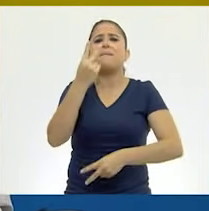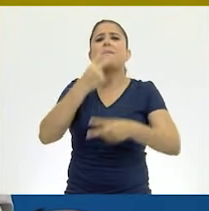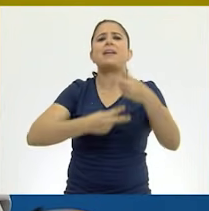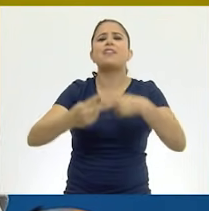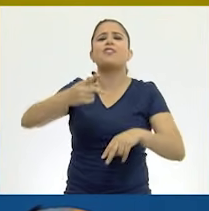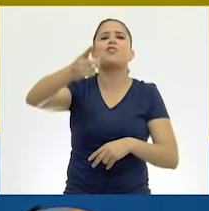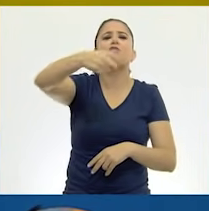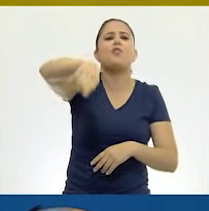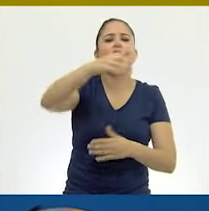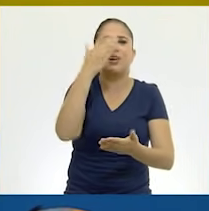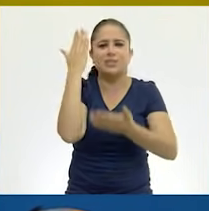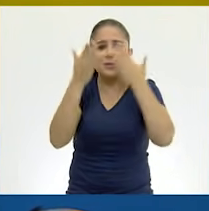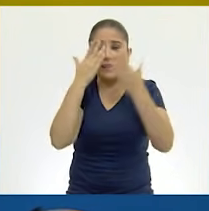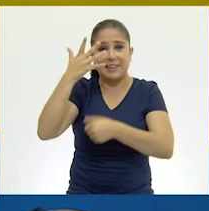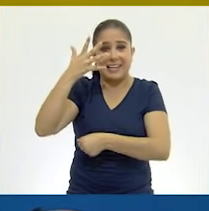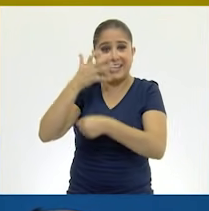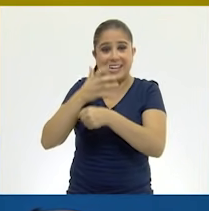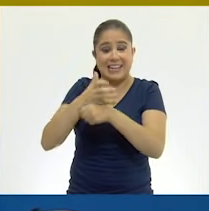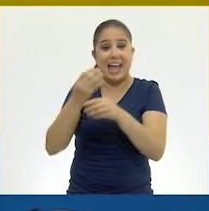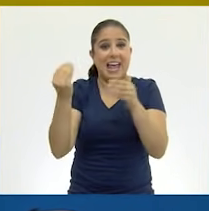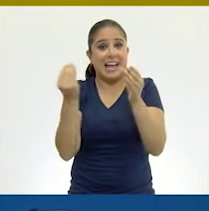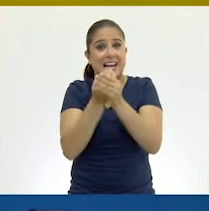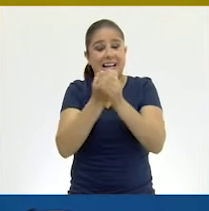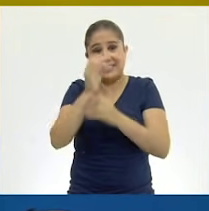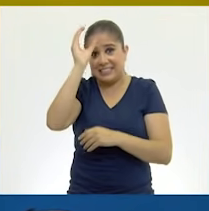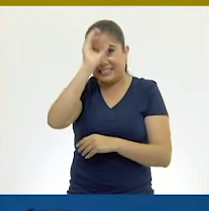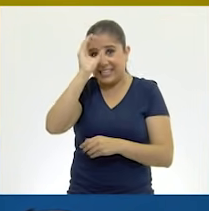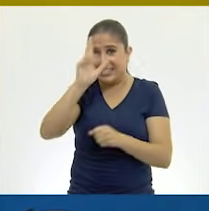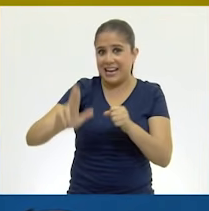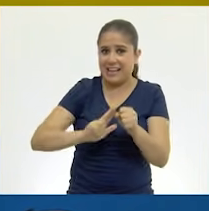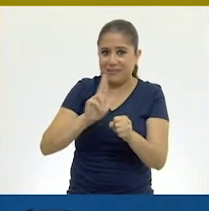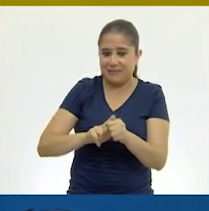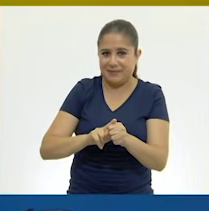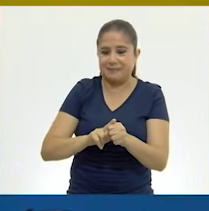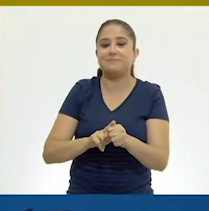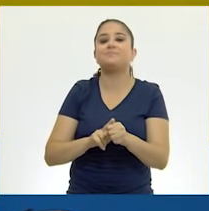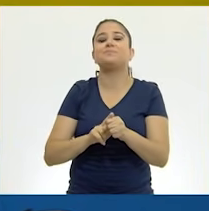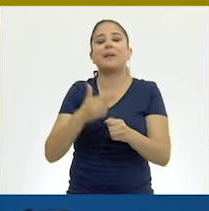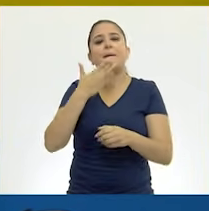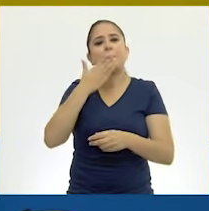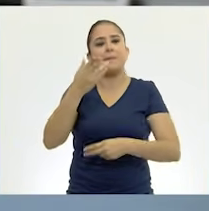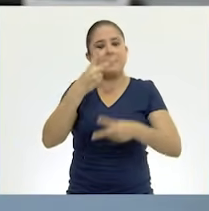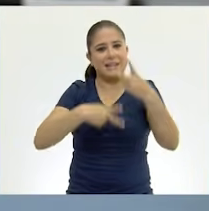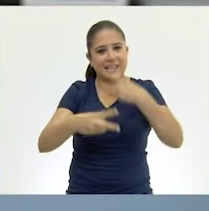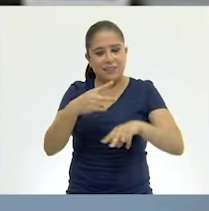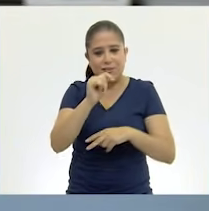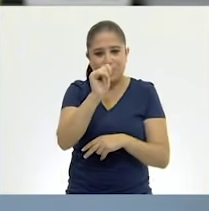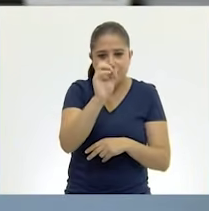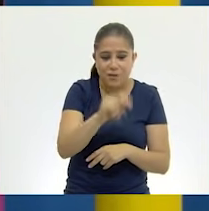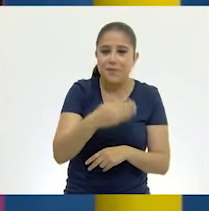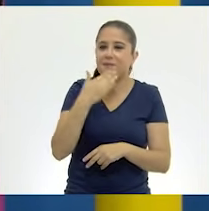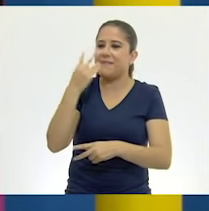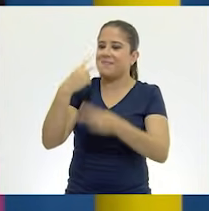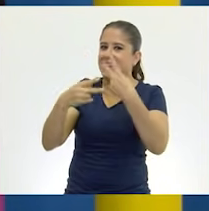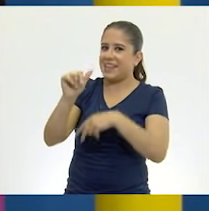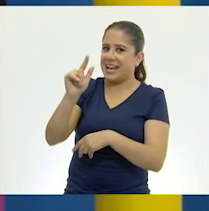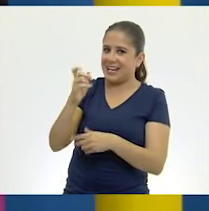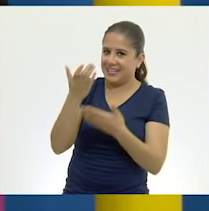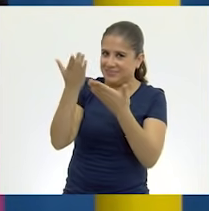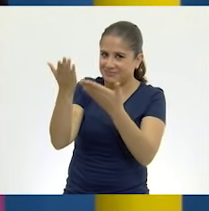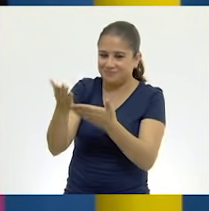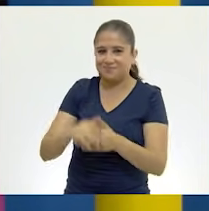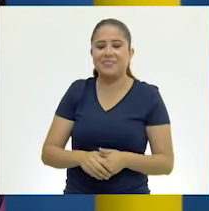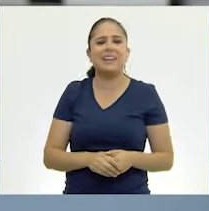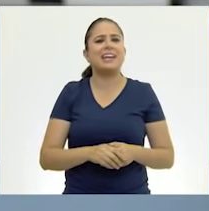los estudiantes de quinto grado a su clase de ciencias naturales. Bienvenido, Ton. Bienvenido, Ale. Gracias,